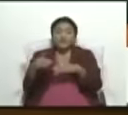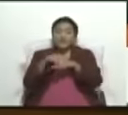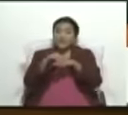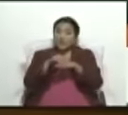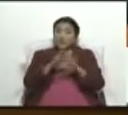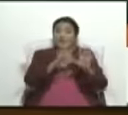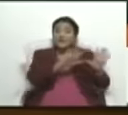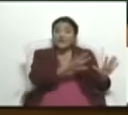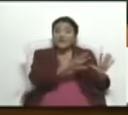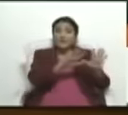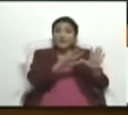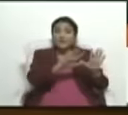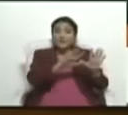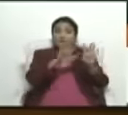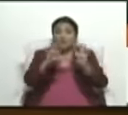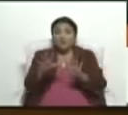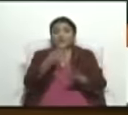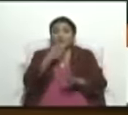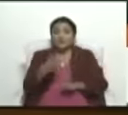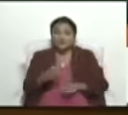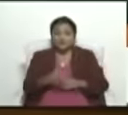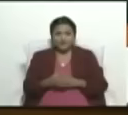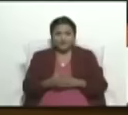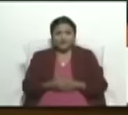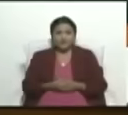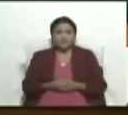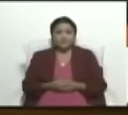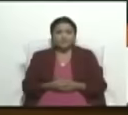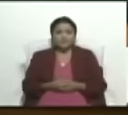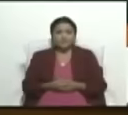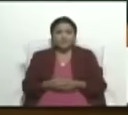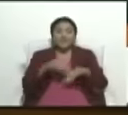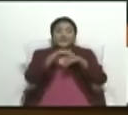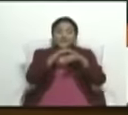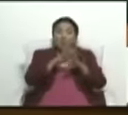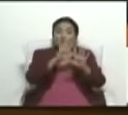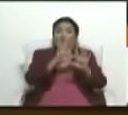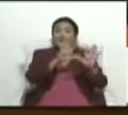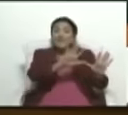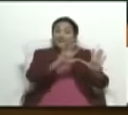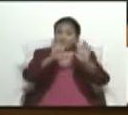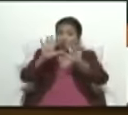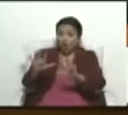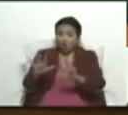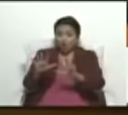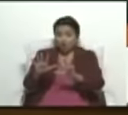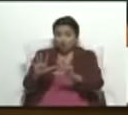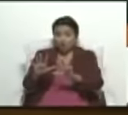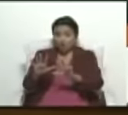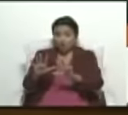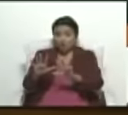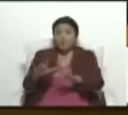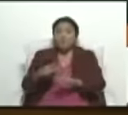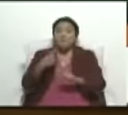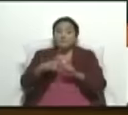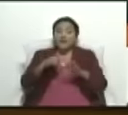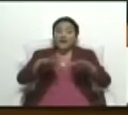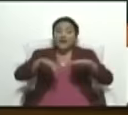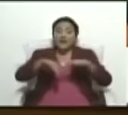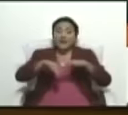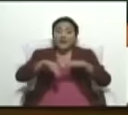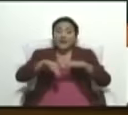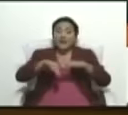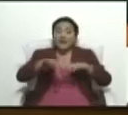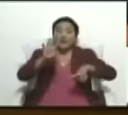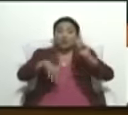el 19 de diciembre. El 18 de diciembre. Ya a la medianoche del 19 de diciembre vuelvo a